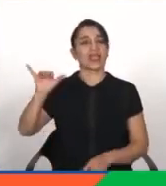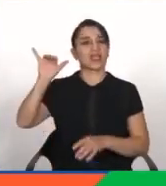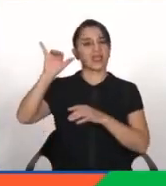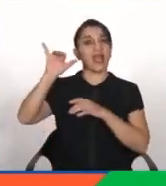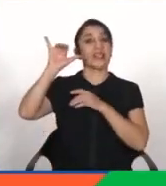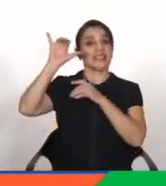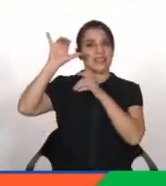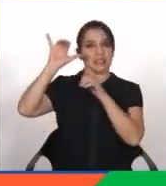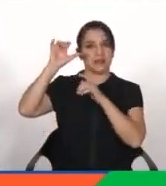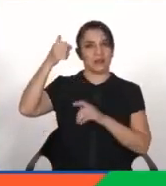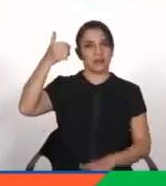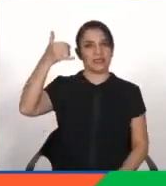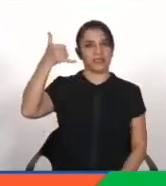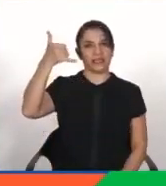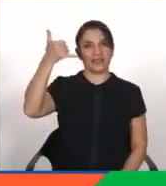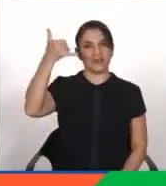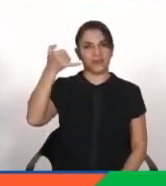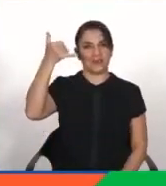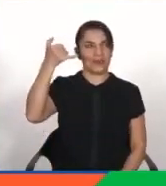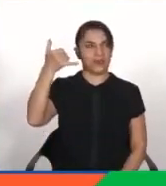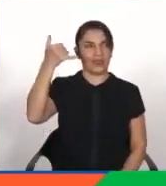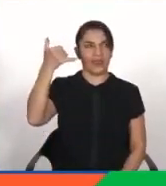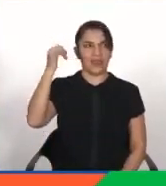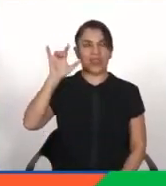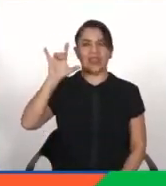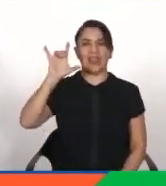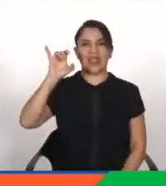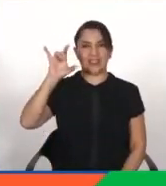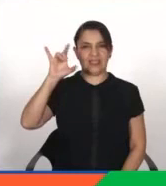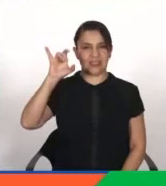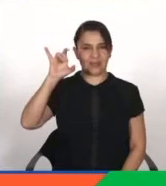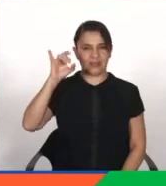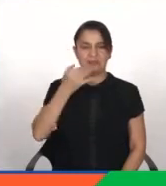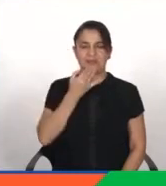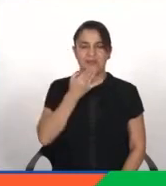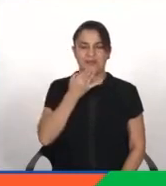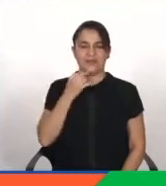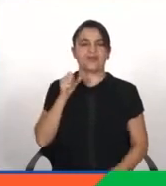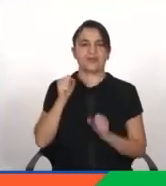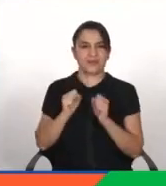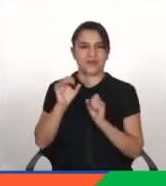queréis. Te quiero dar las gracias por estar participando aquí en la Divulgacon, en esta